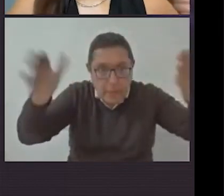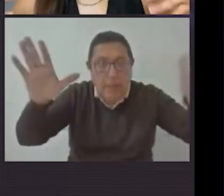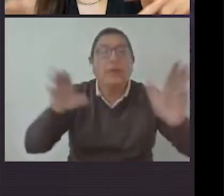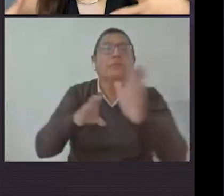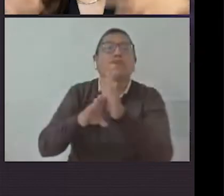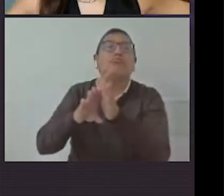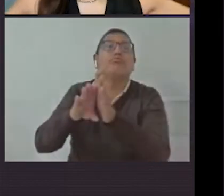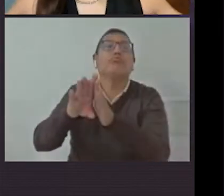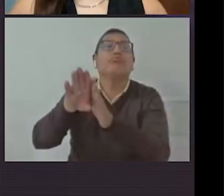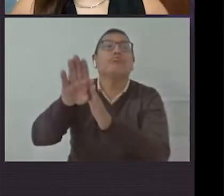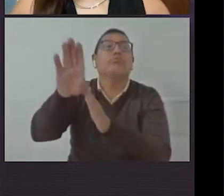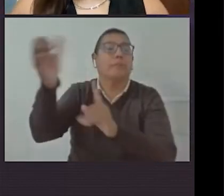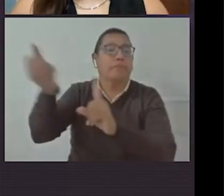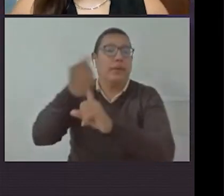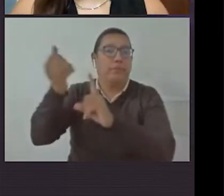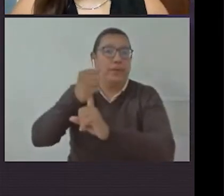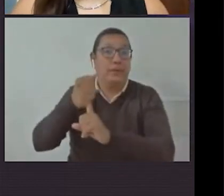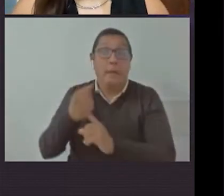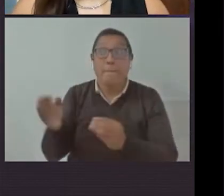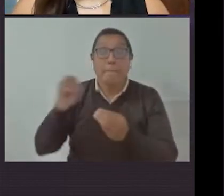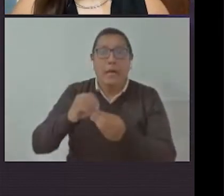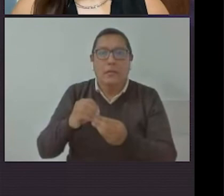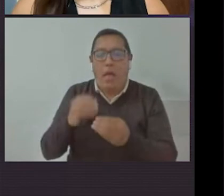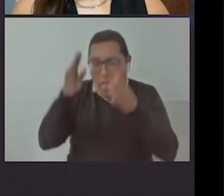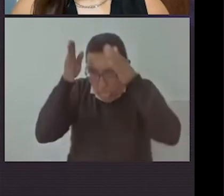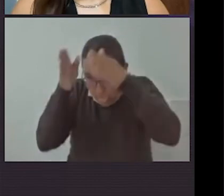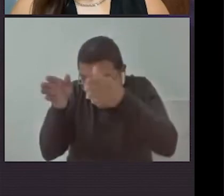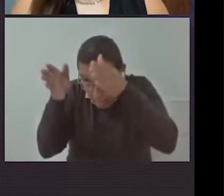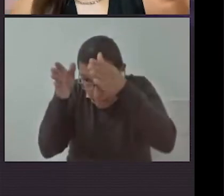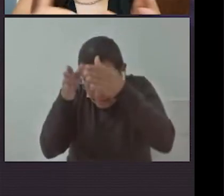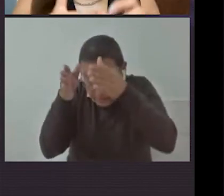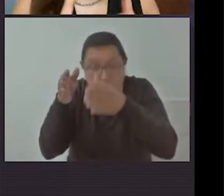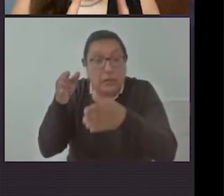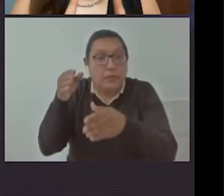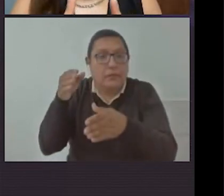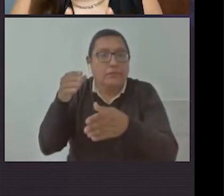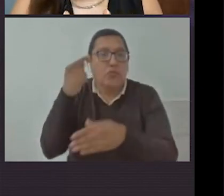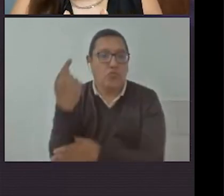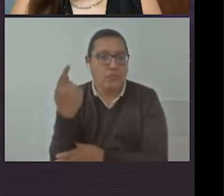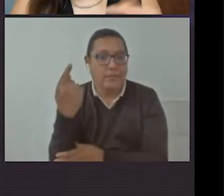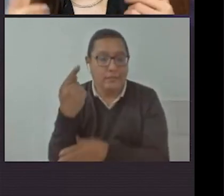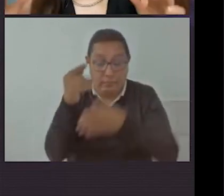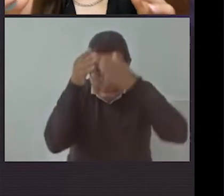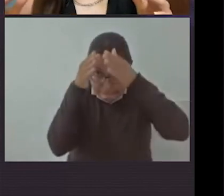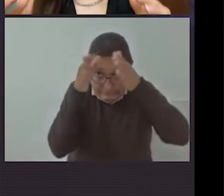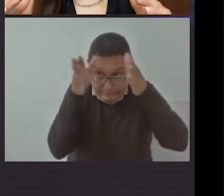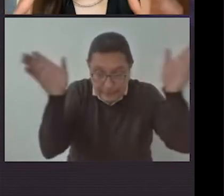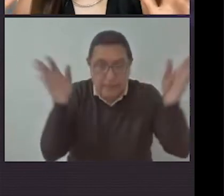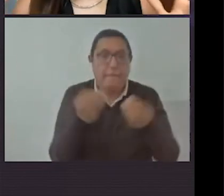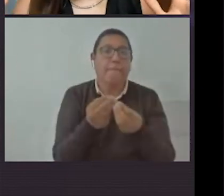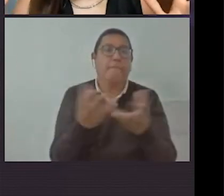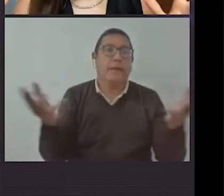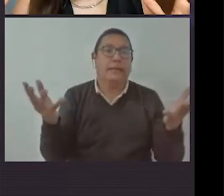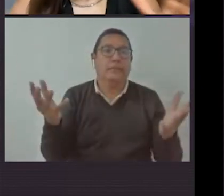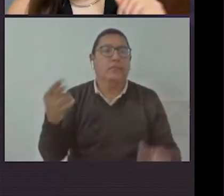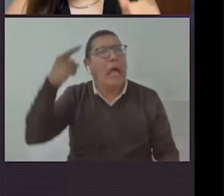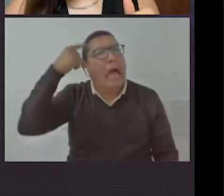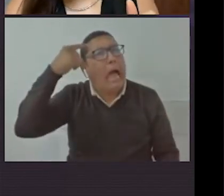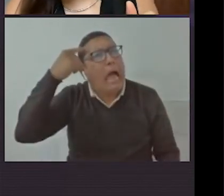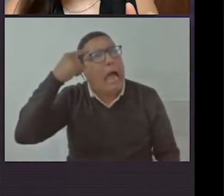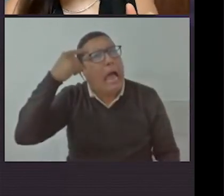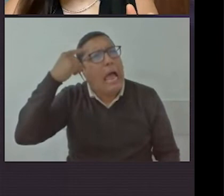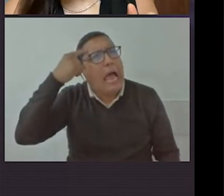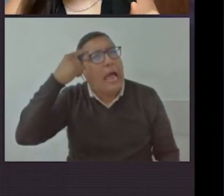Y entonces vienen más posibilidades. No se trata de simplemente imaginar y ya.